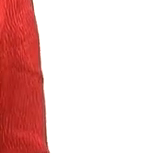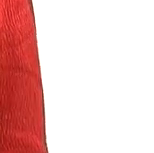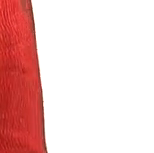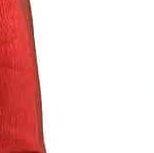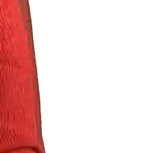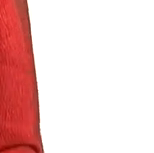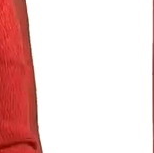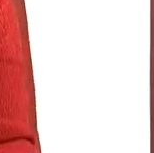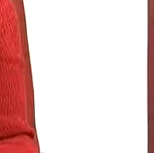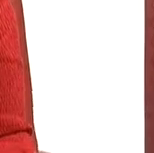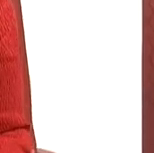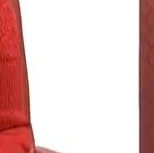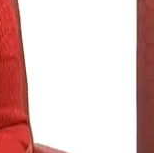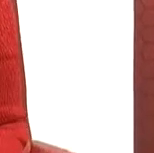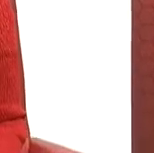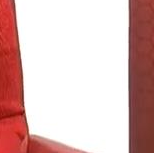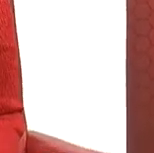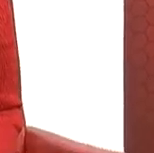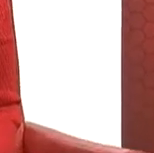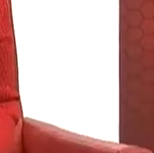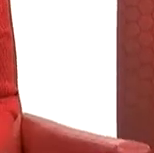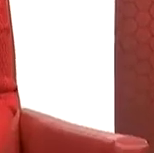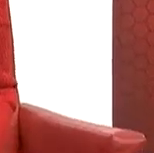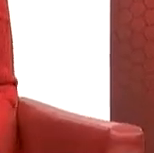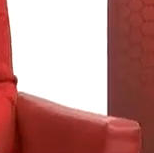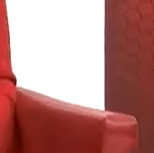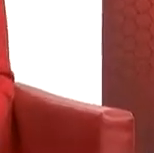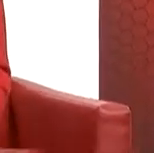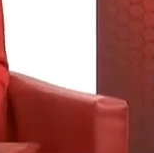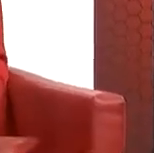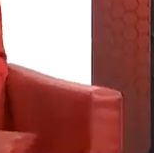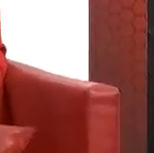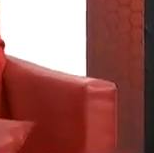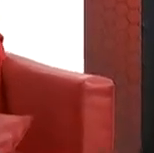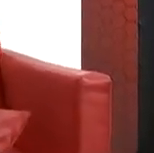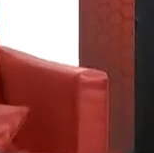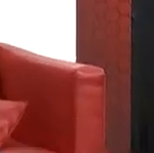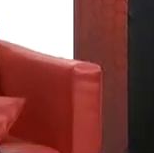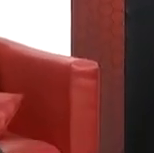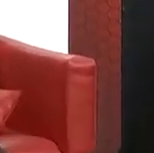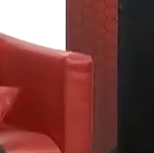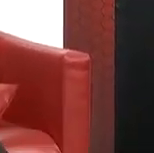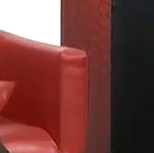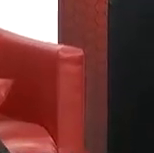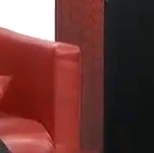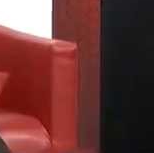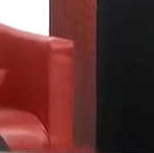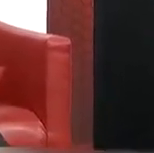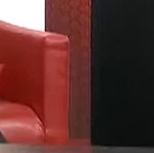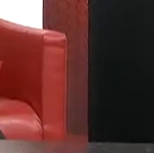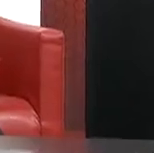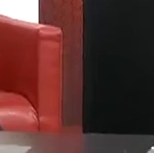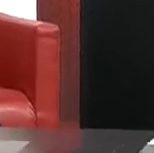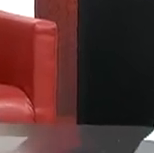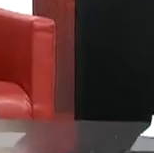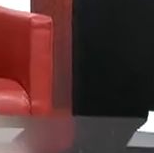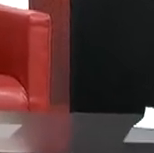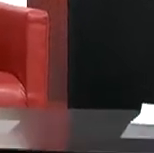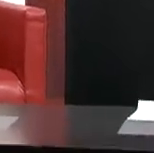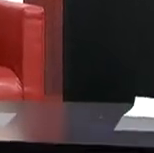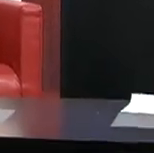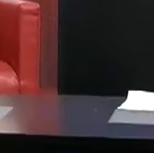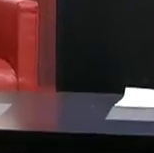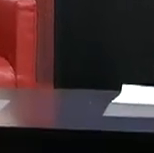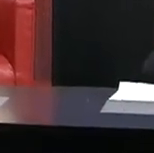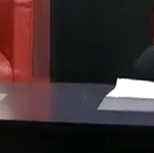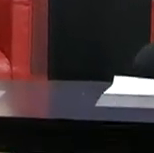Lunes de orientación vocacional, nos acompaña aquí en el estudio el doctor Raimundo Calderón. Él es director nacional de psicología de la Universidad del Valle de México,